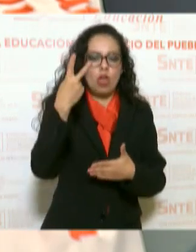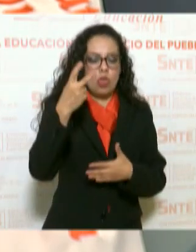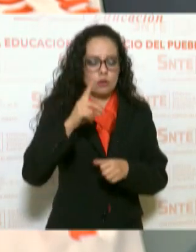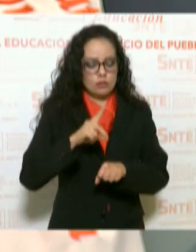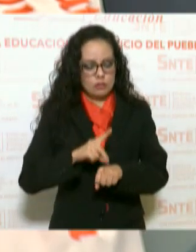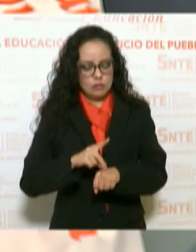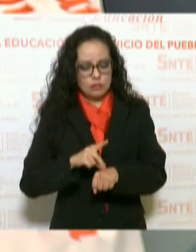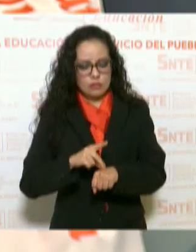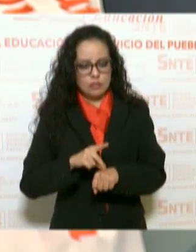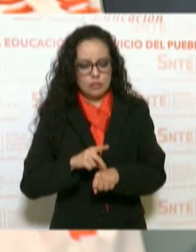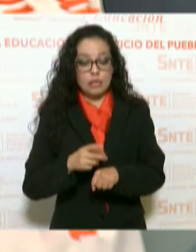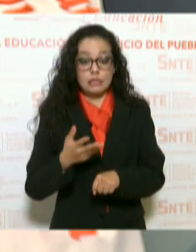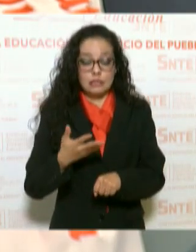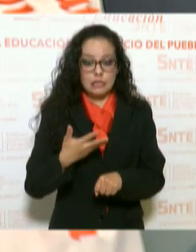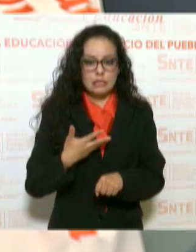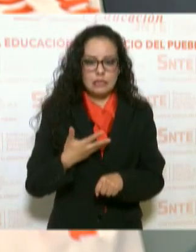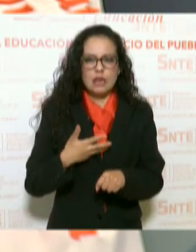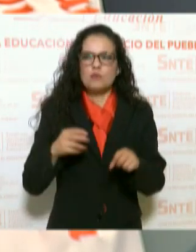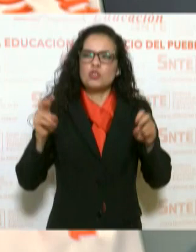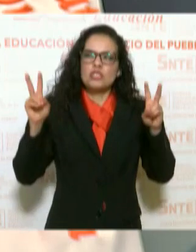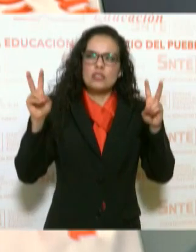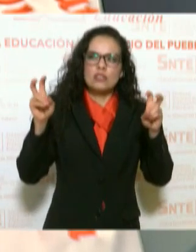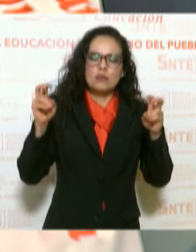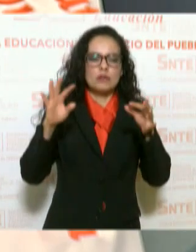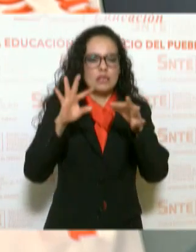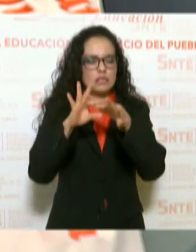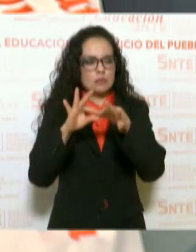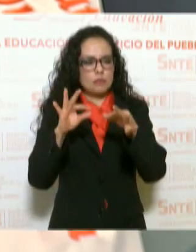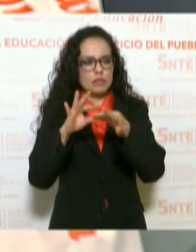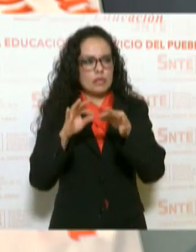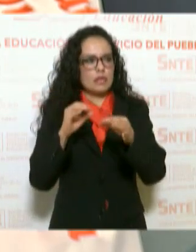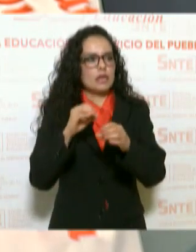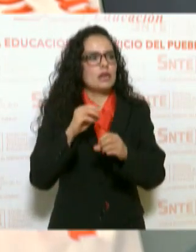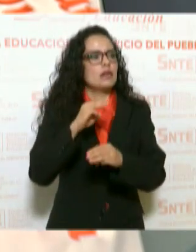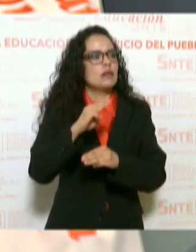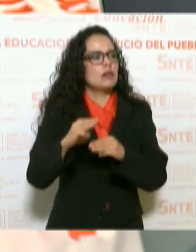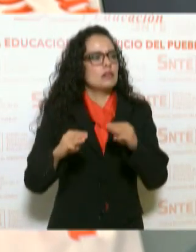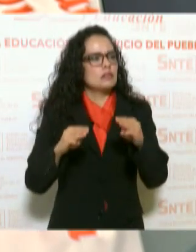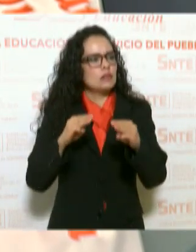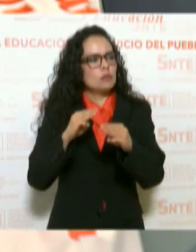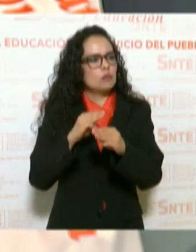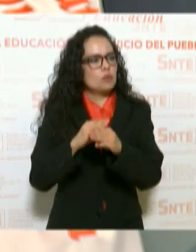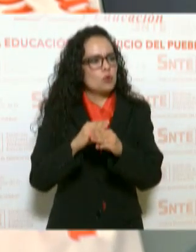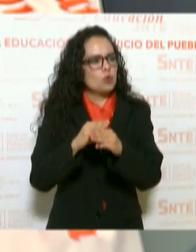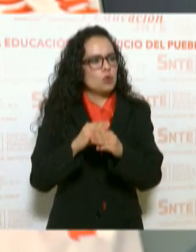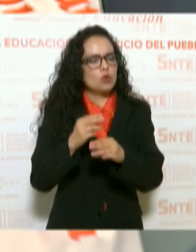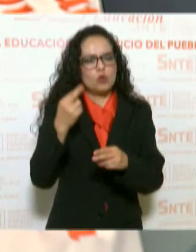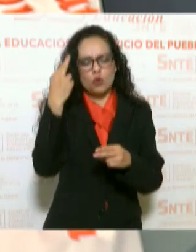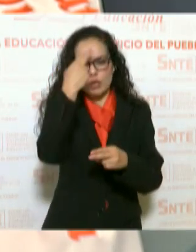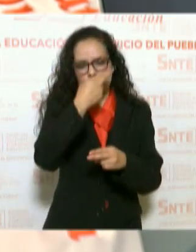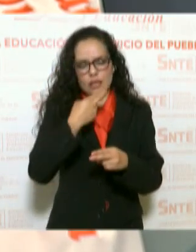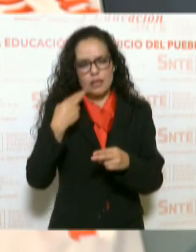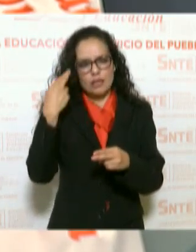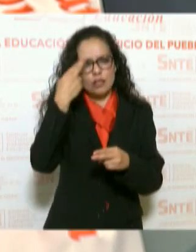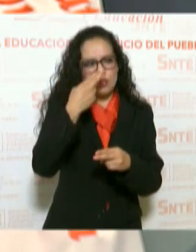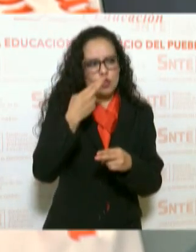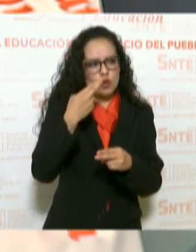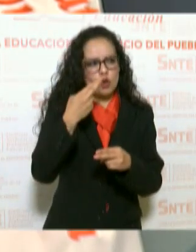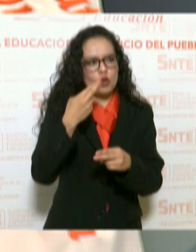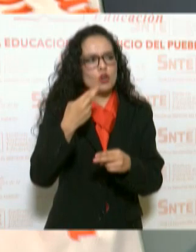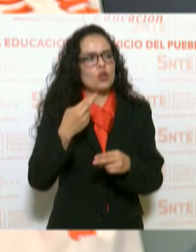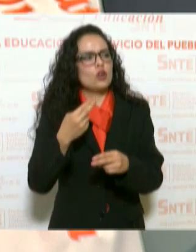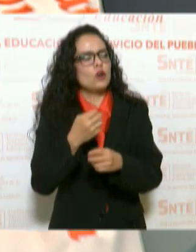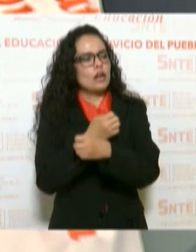analizar gira en torno al liderazgo que necesitamos asumir en la educación postsecundaria,